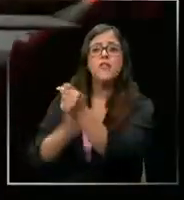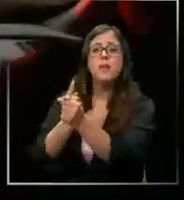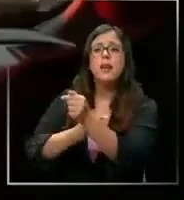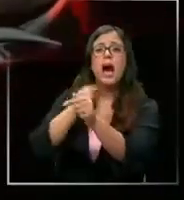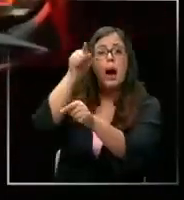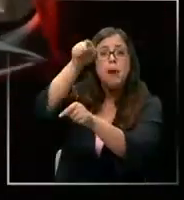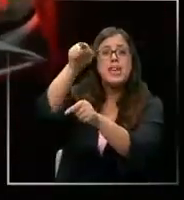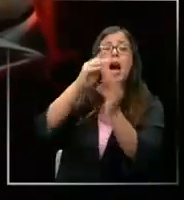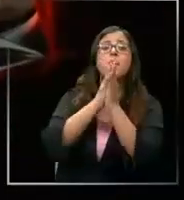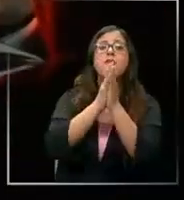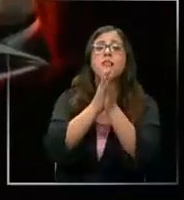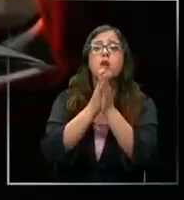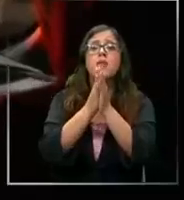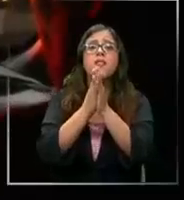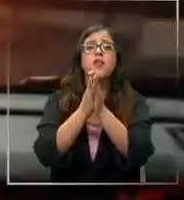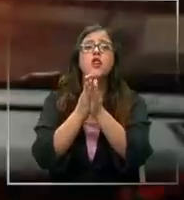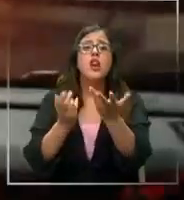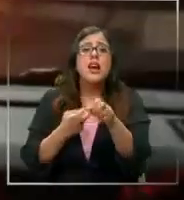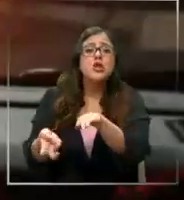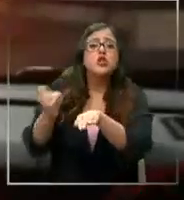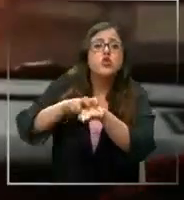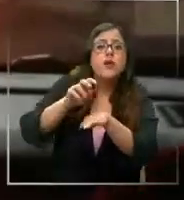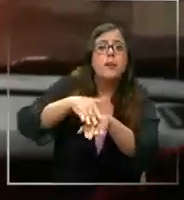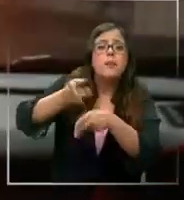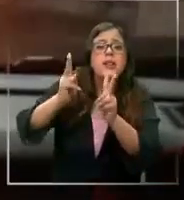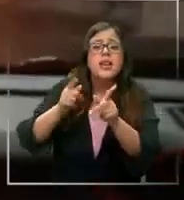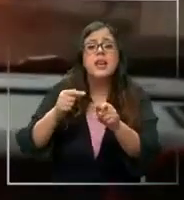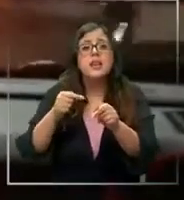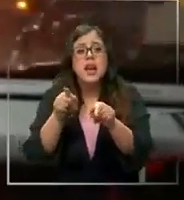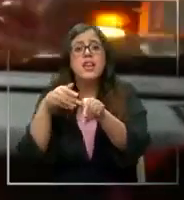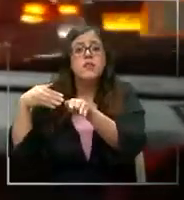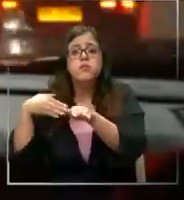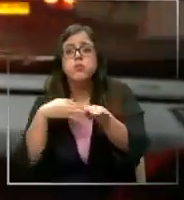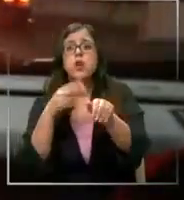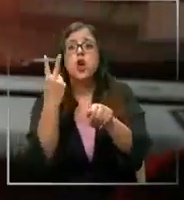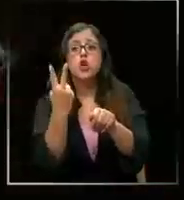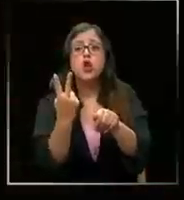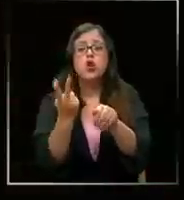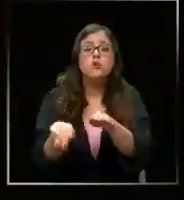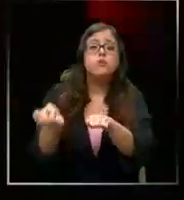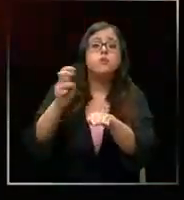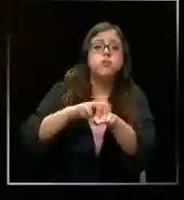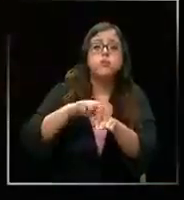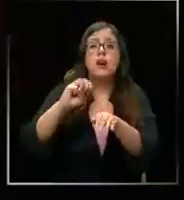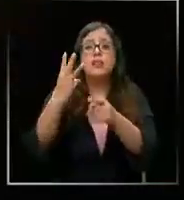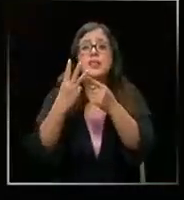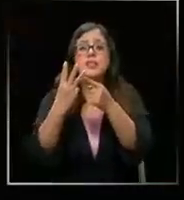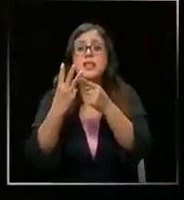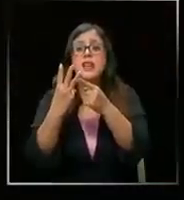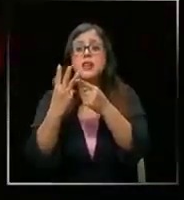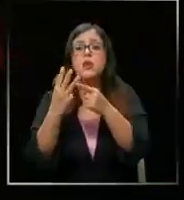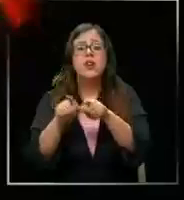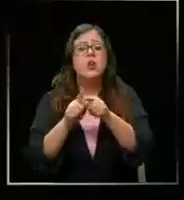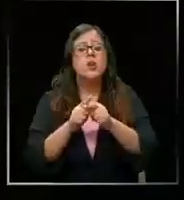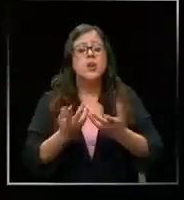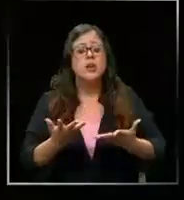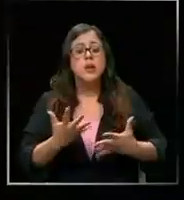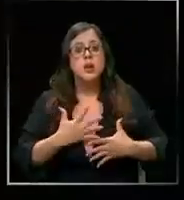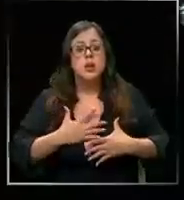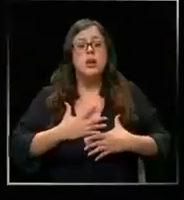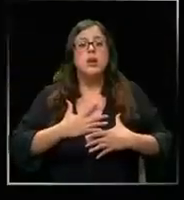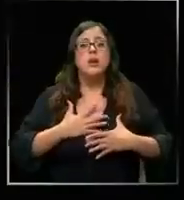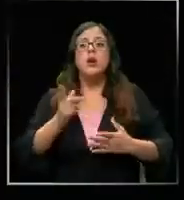para allá. Por favor, déjenme subir, yo les digo quiénes son. 2 de ellos se suben a la patrulla, al tercero, aún consternado por el asalto,